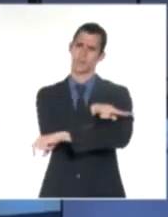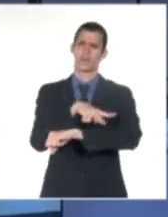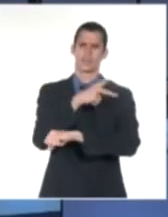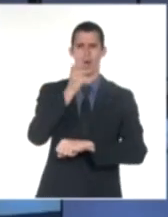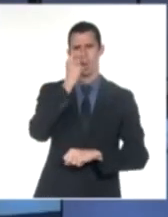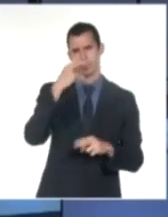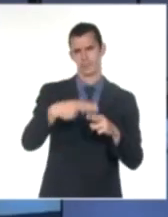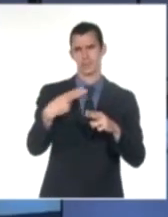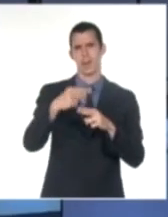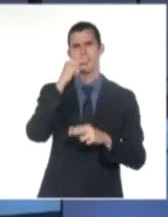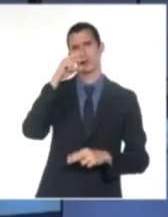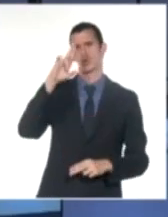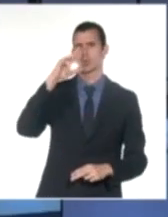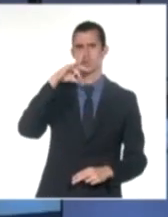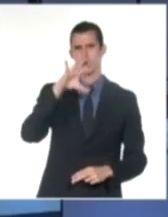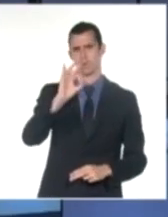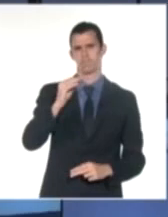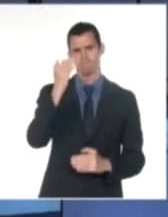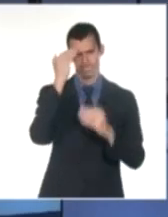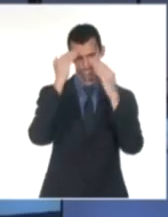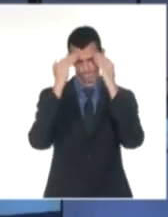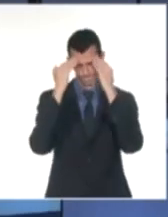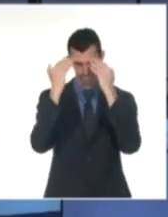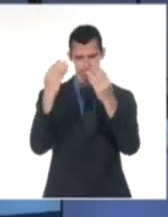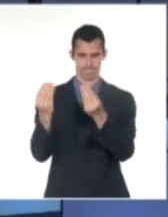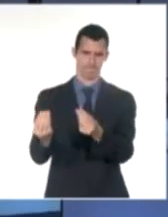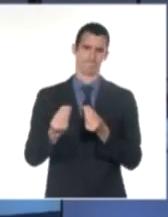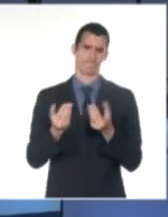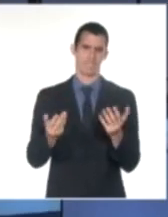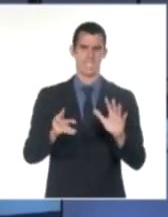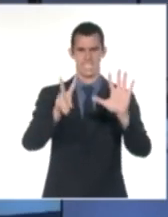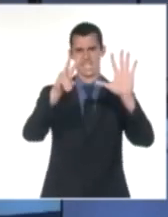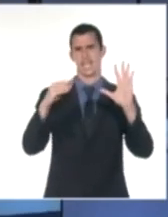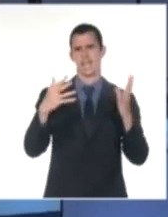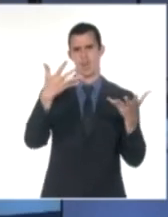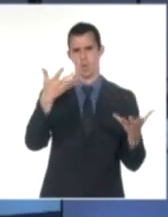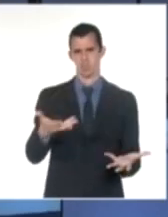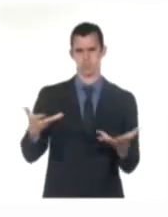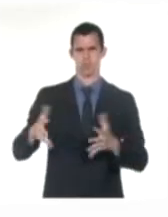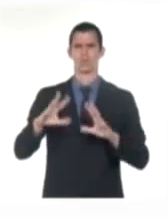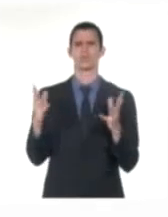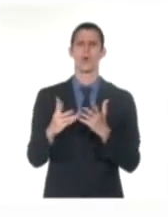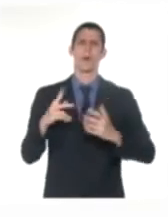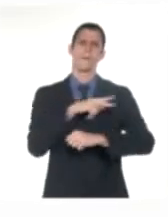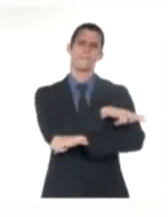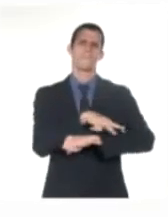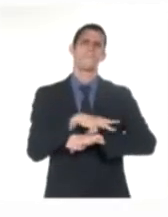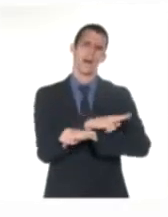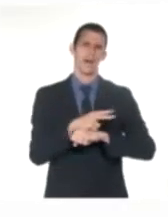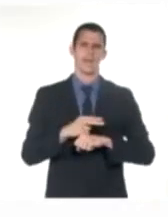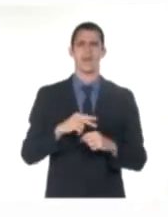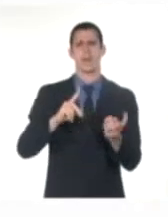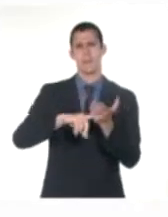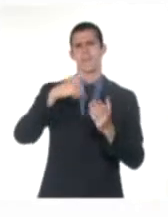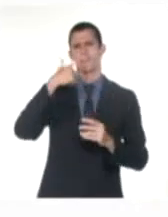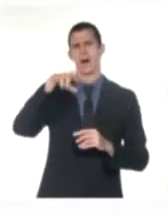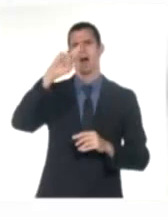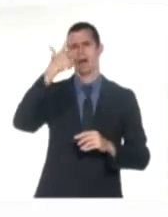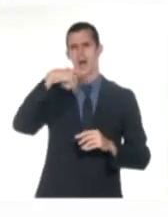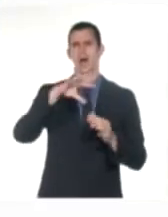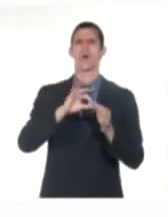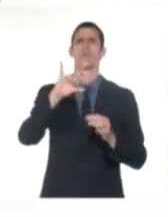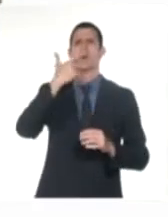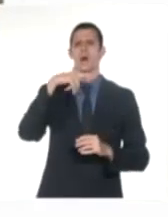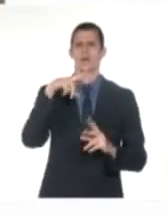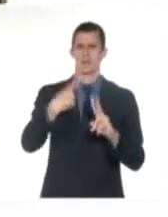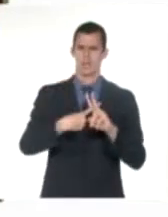hoy el donativo de 7 toneladas de medicamentos e insumos enviado por Paraguay. En Twitter, el canciller cubano hizo extensiva la